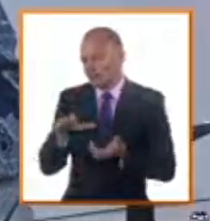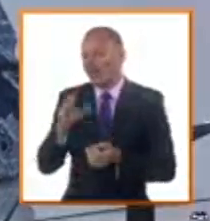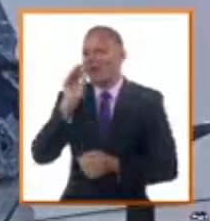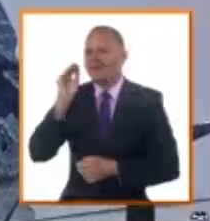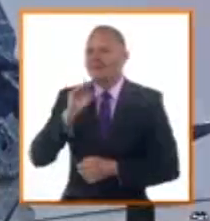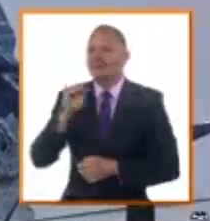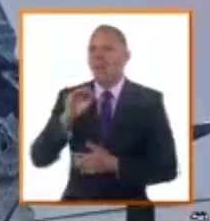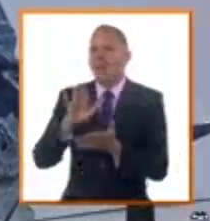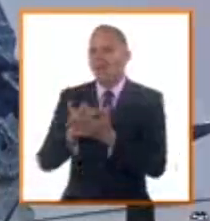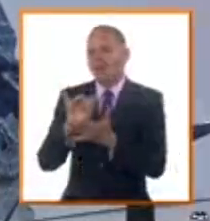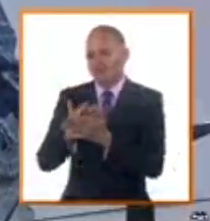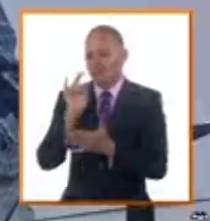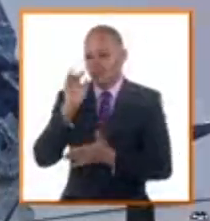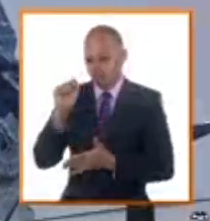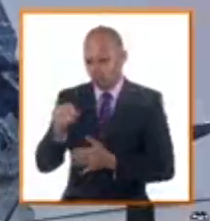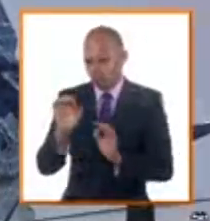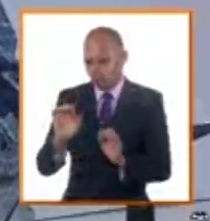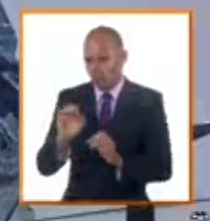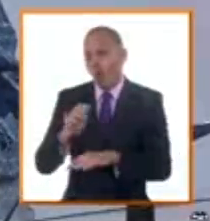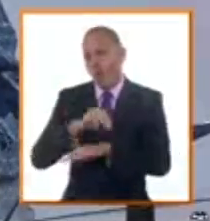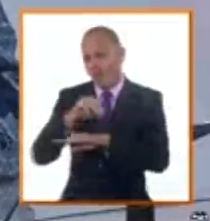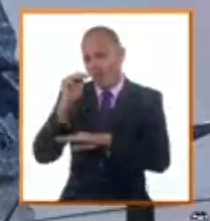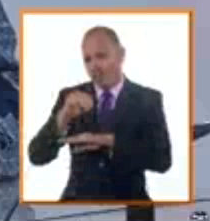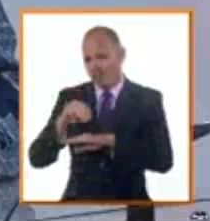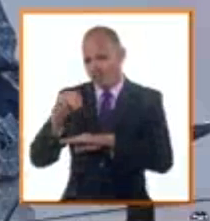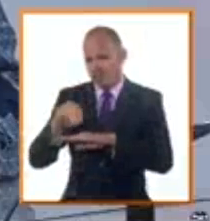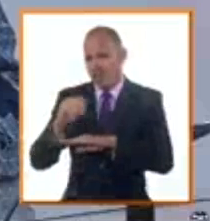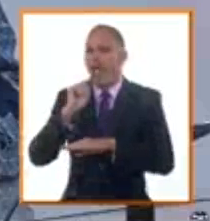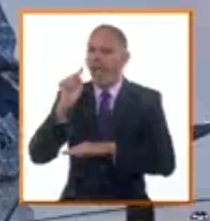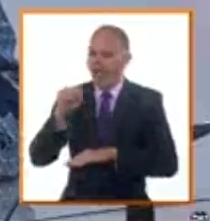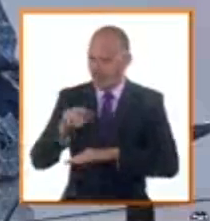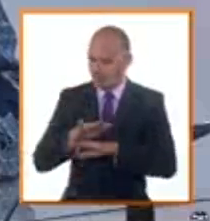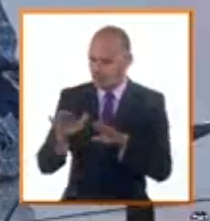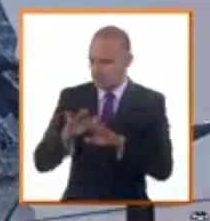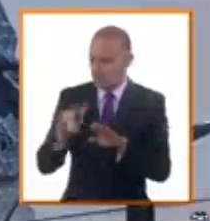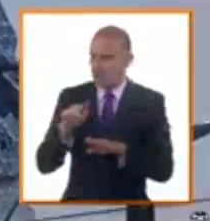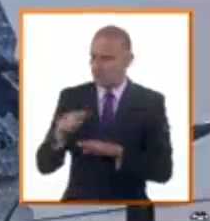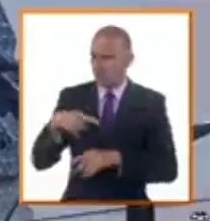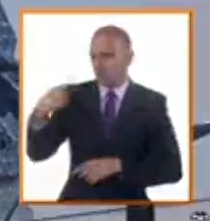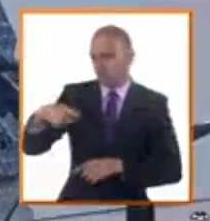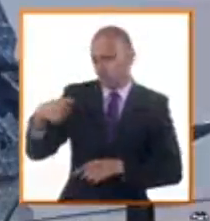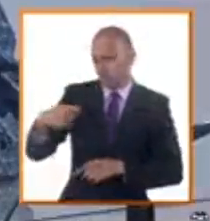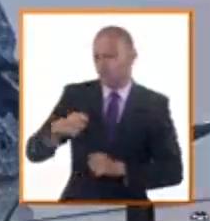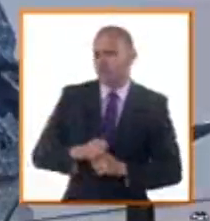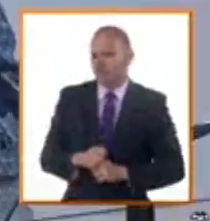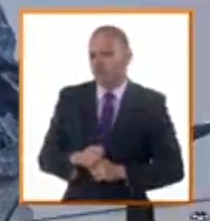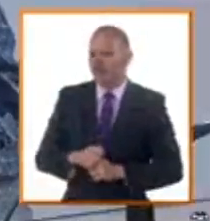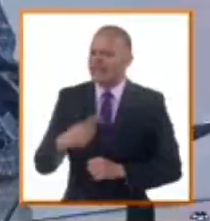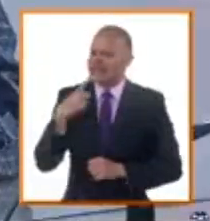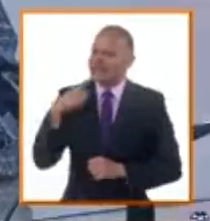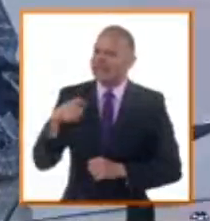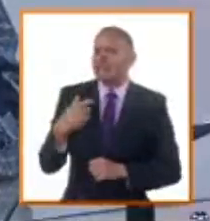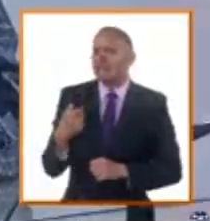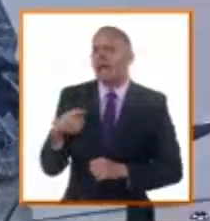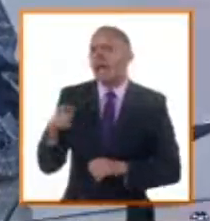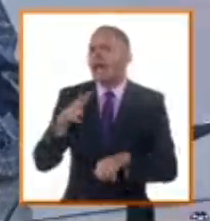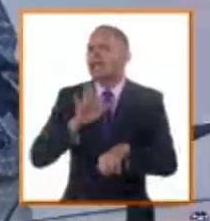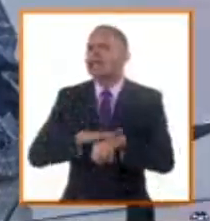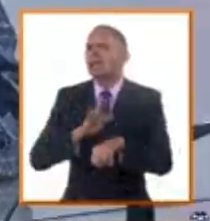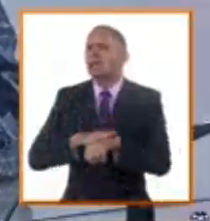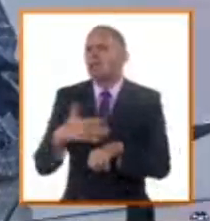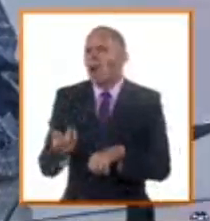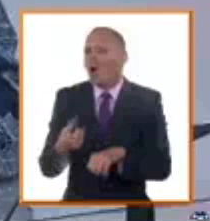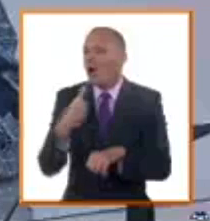Avenida del Norte de Miami, en el downtown de esa ciudad. Trump enfrenta 37 cargos por delitos